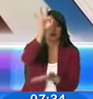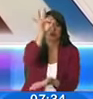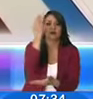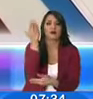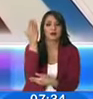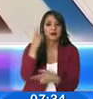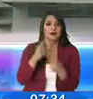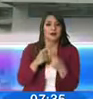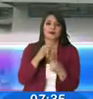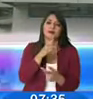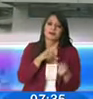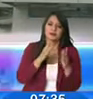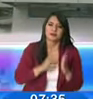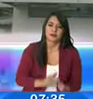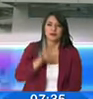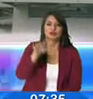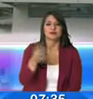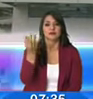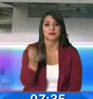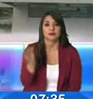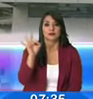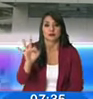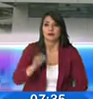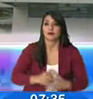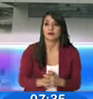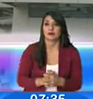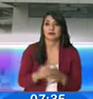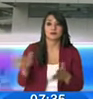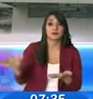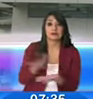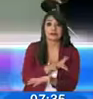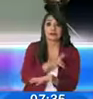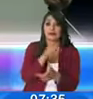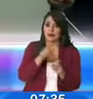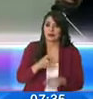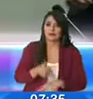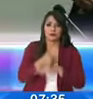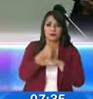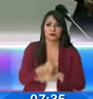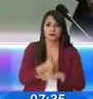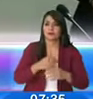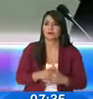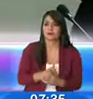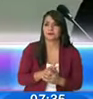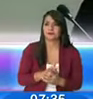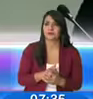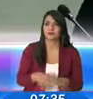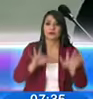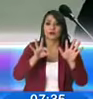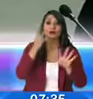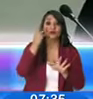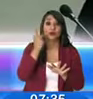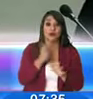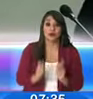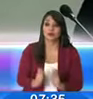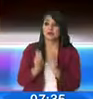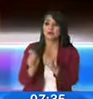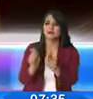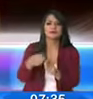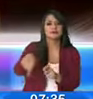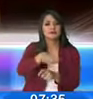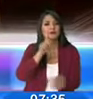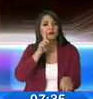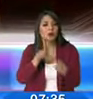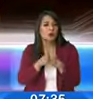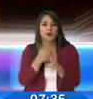del 2019 y la institución no puede quedar acéfala. Señala que en un plazo de 8 días, luego de presentar las impugnaciones